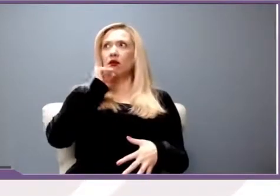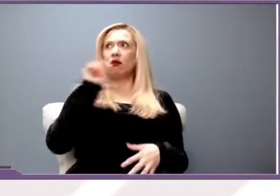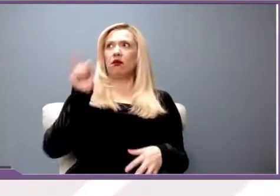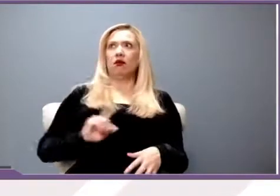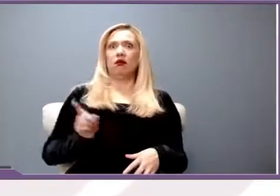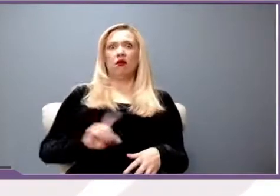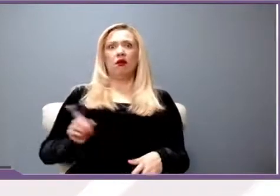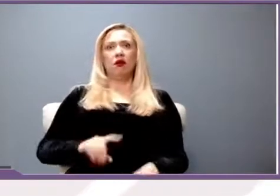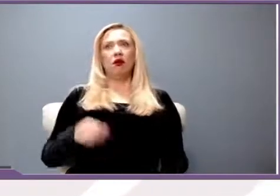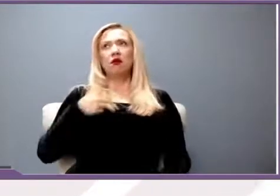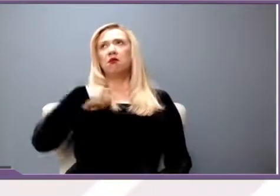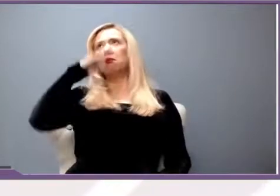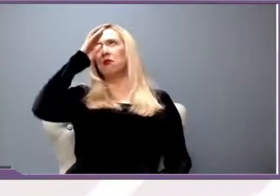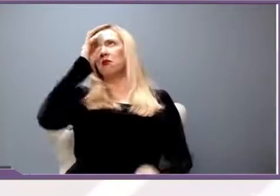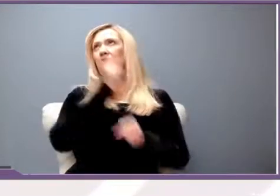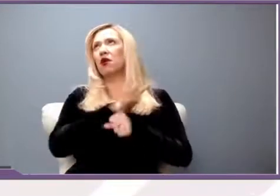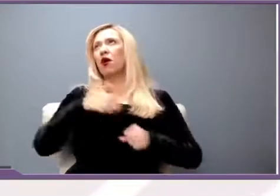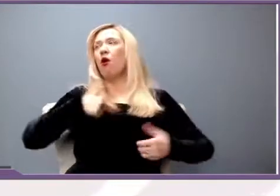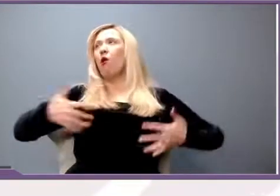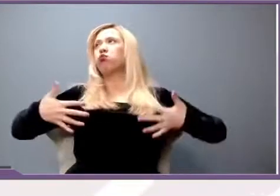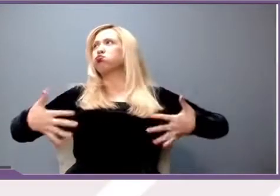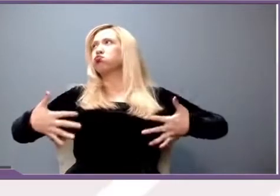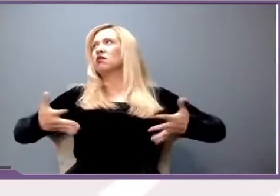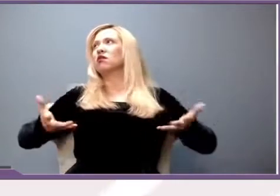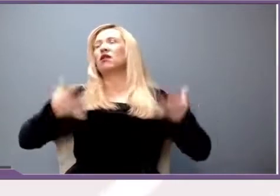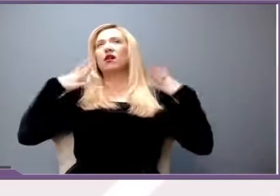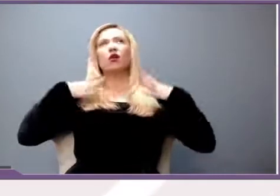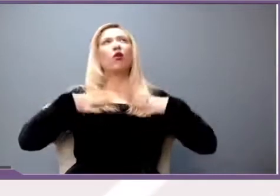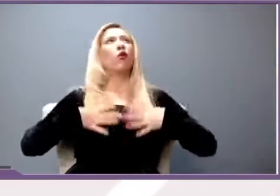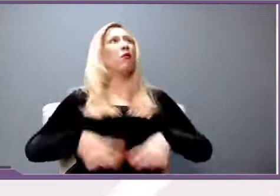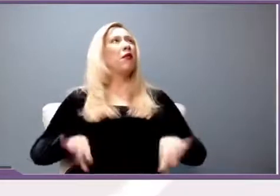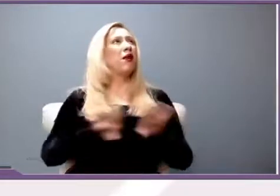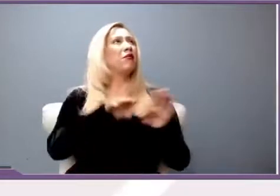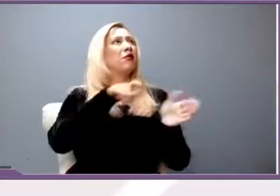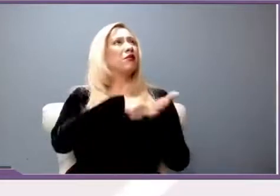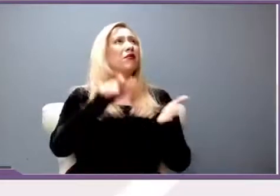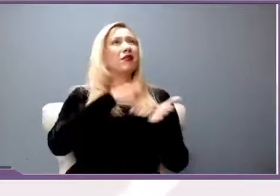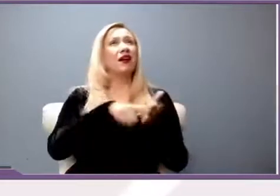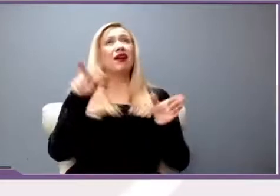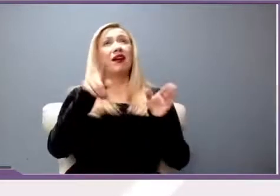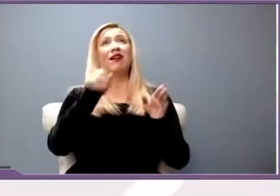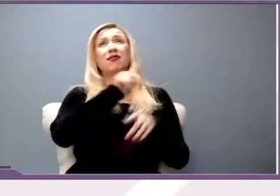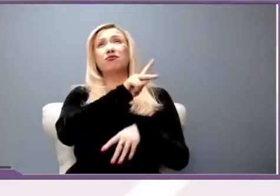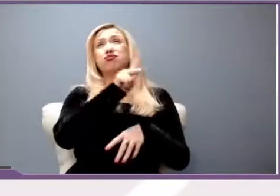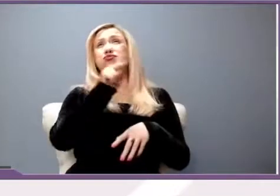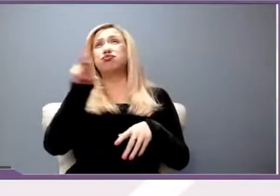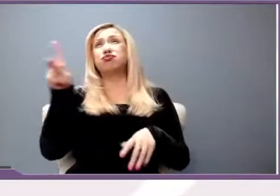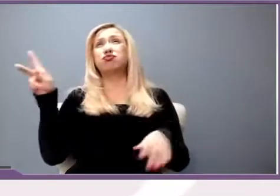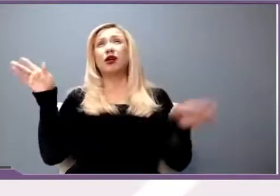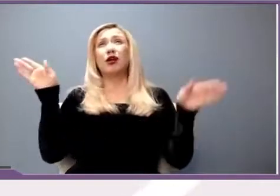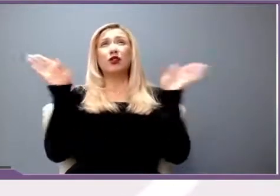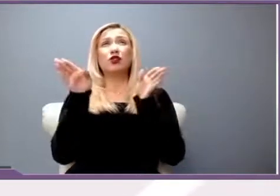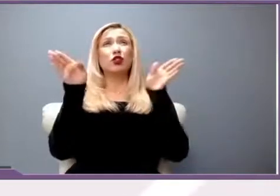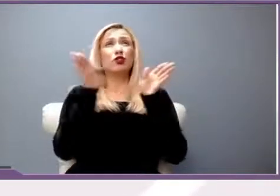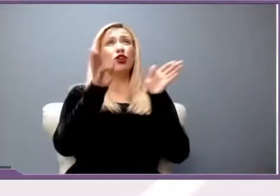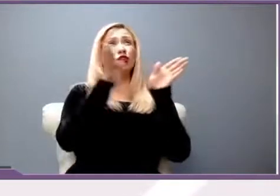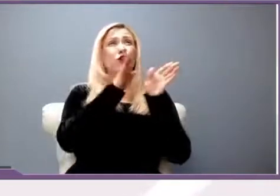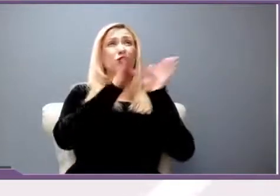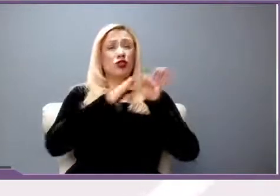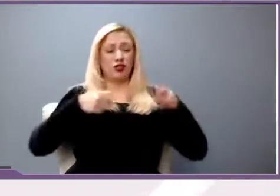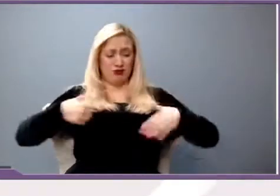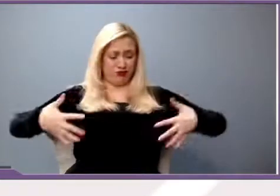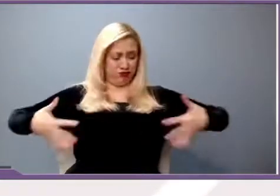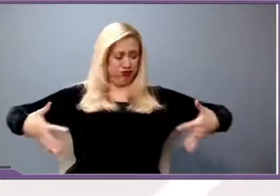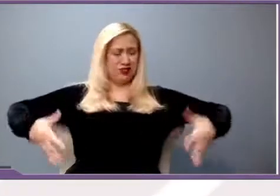talla, y en mi caso yo recuerdo, era una tortura ir a comprarme ropa porque no había ropa de mi talla, y entonces había